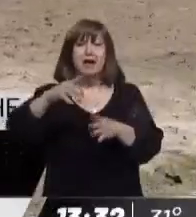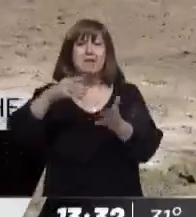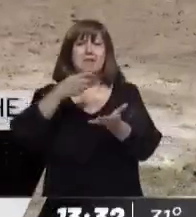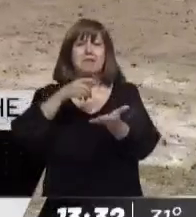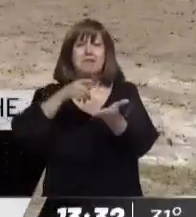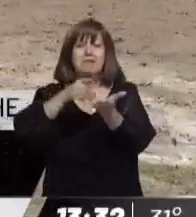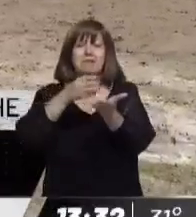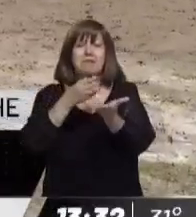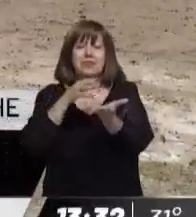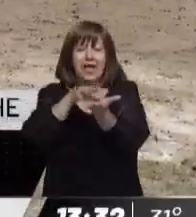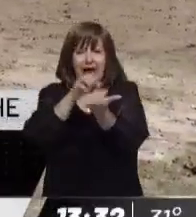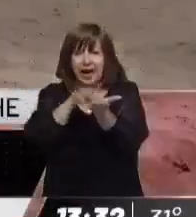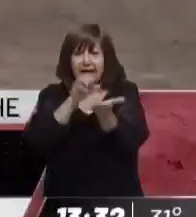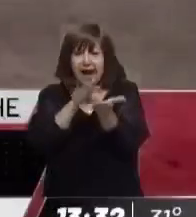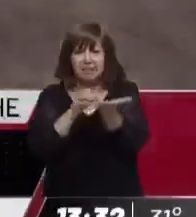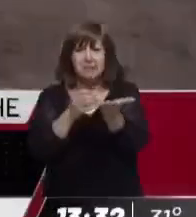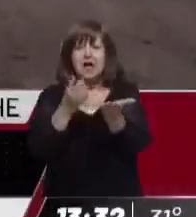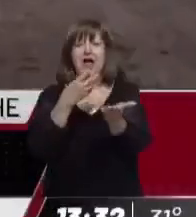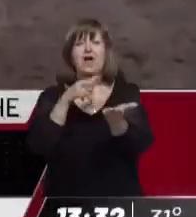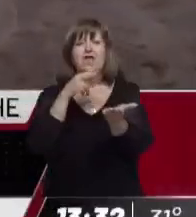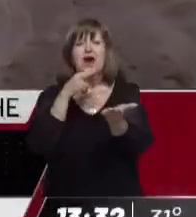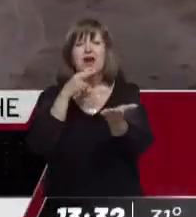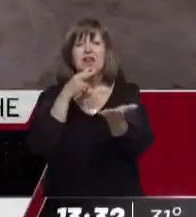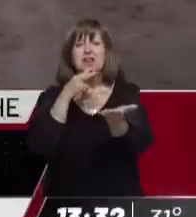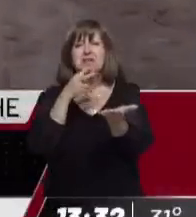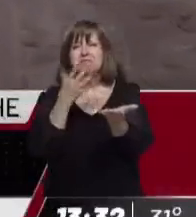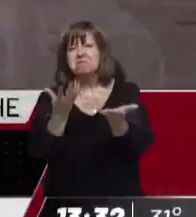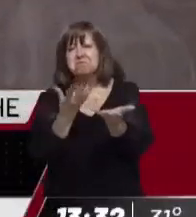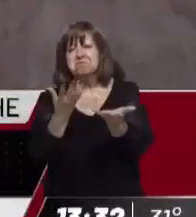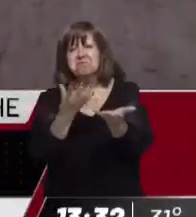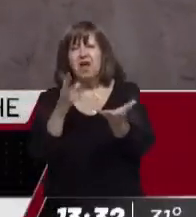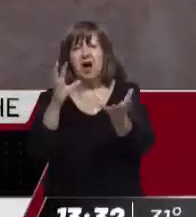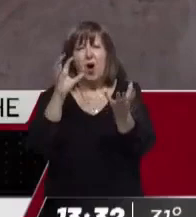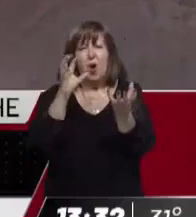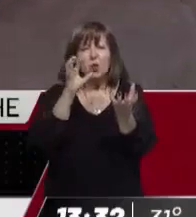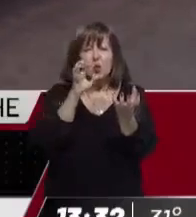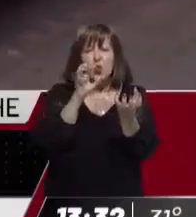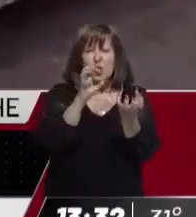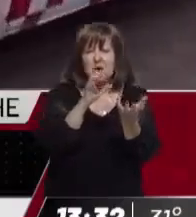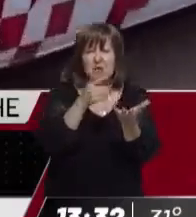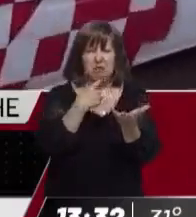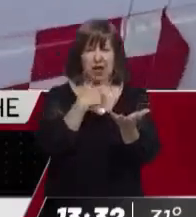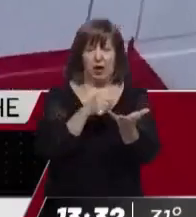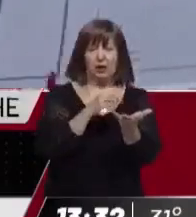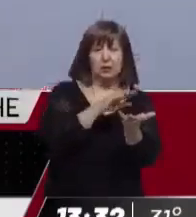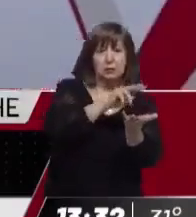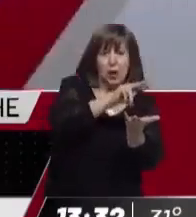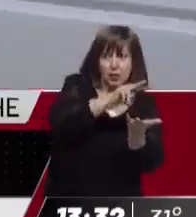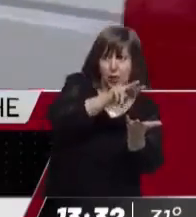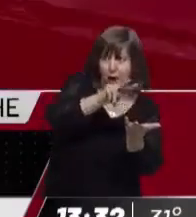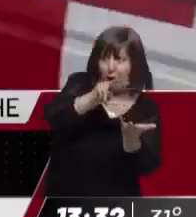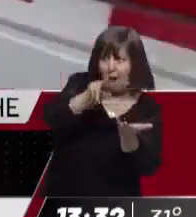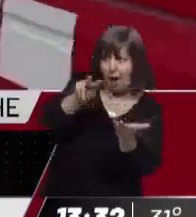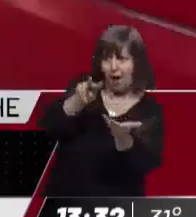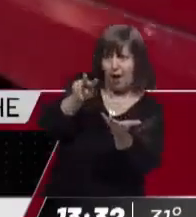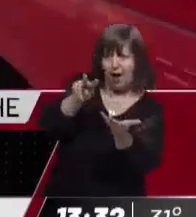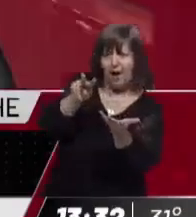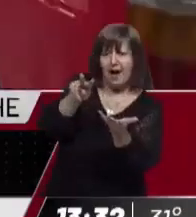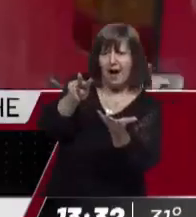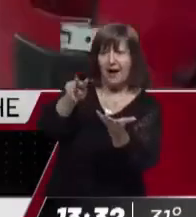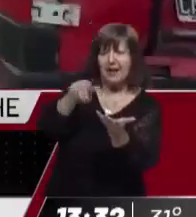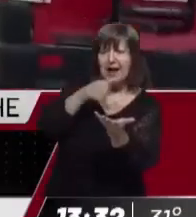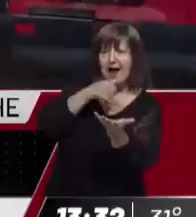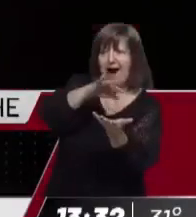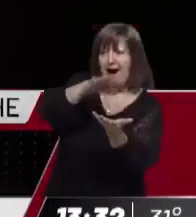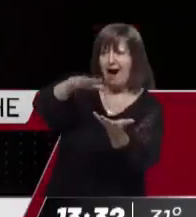clarita y ese verde apagado, porque fíjate que hasta cambian los colores y de repente... Fíjate cómo cambia el paisaje con